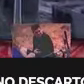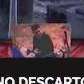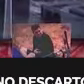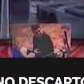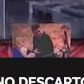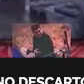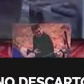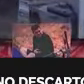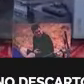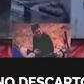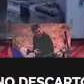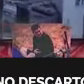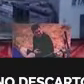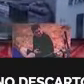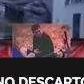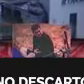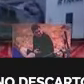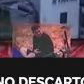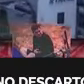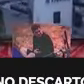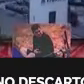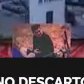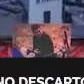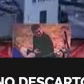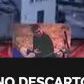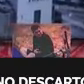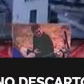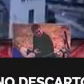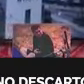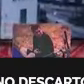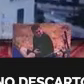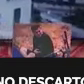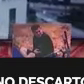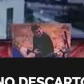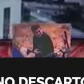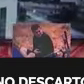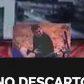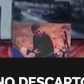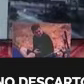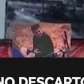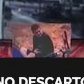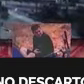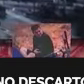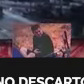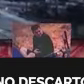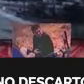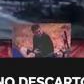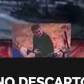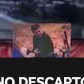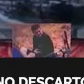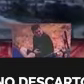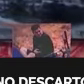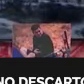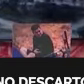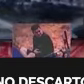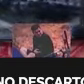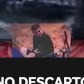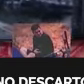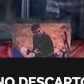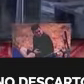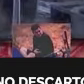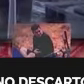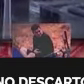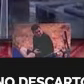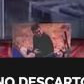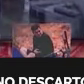La segunda ola es una realidad, la segunda ola está fortísima, la segunda ola crece. Seguramente después va a venir tercera ola,